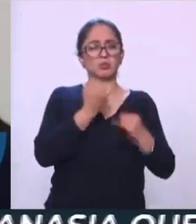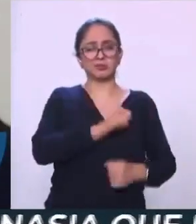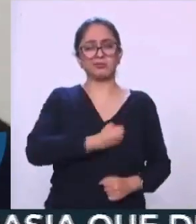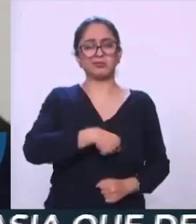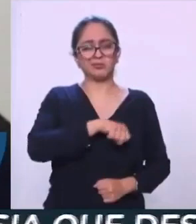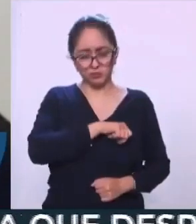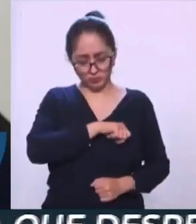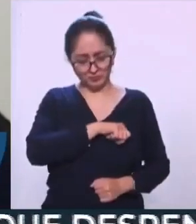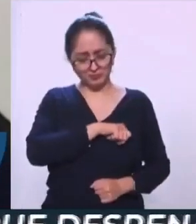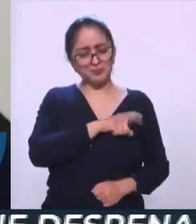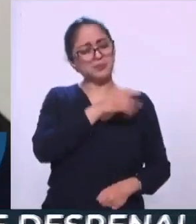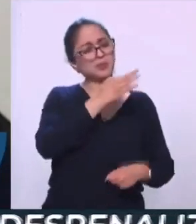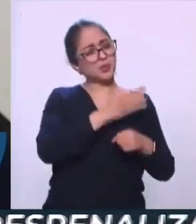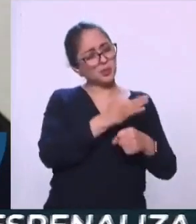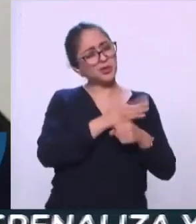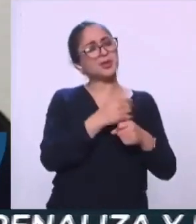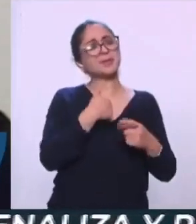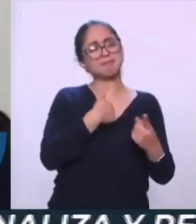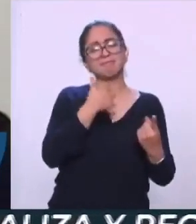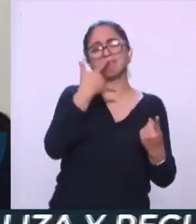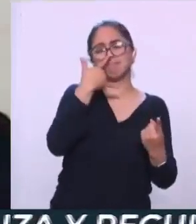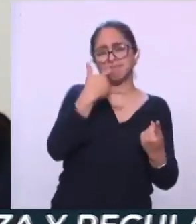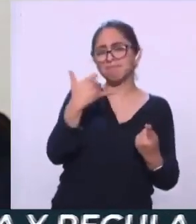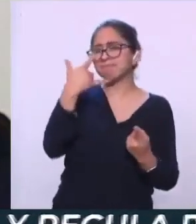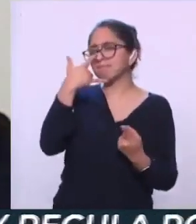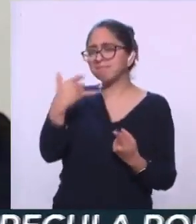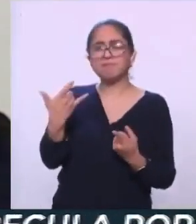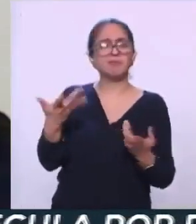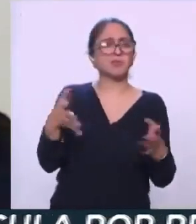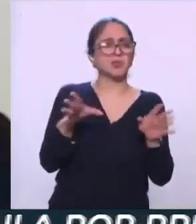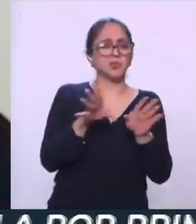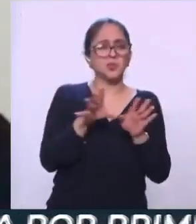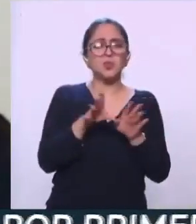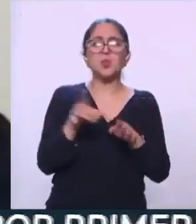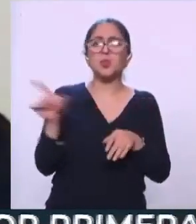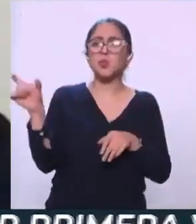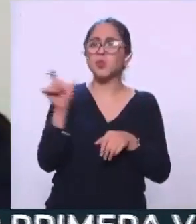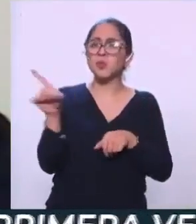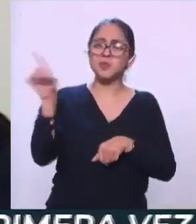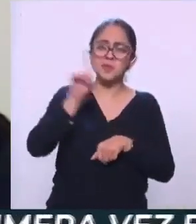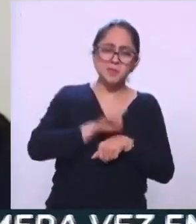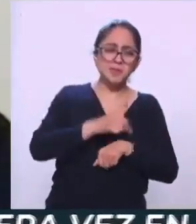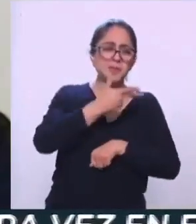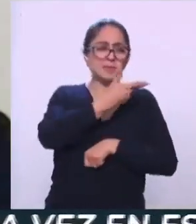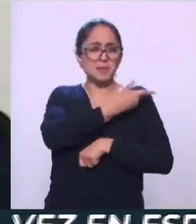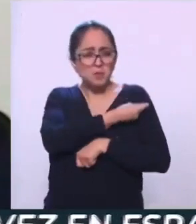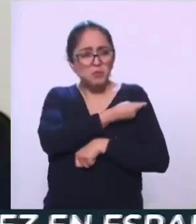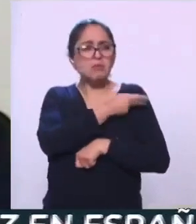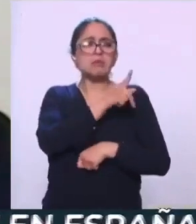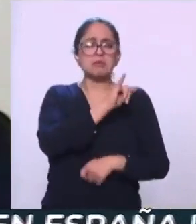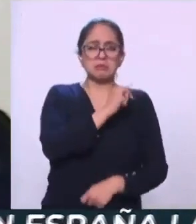muchos vacíos de información, por ejemplo, ¿cuándo va a llegar la vacuna? Si funciona o no,